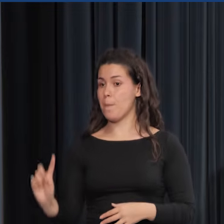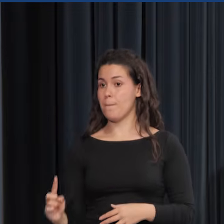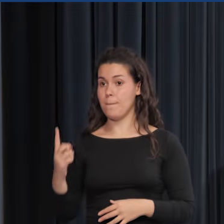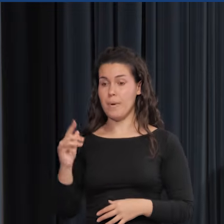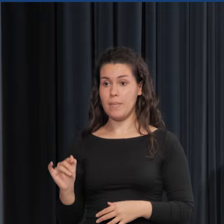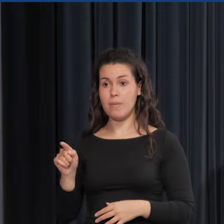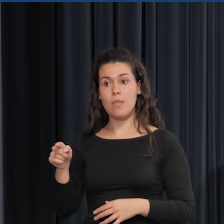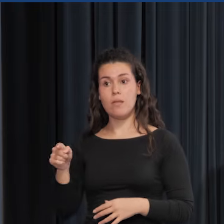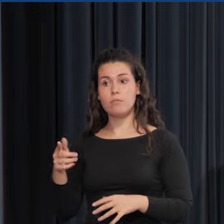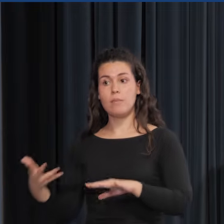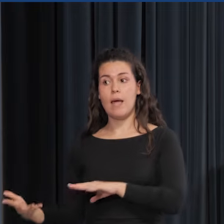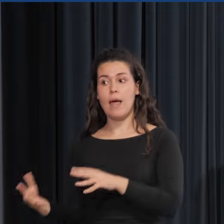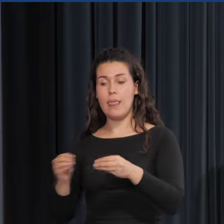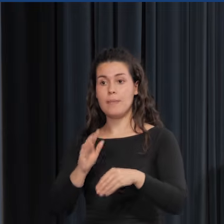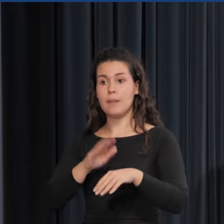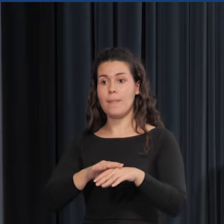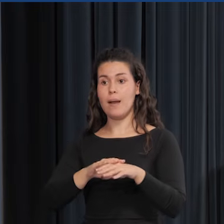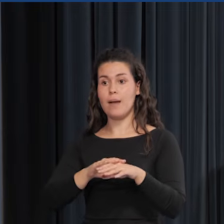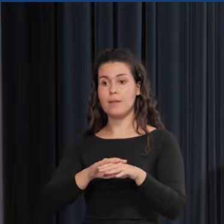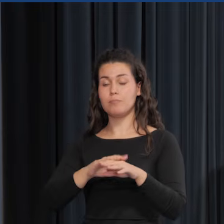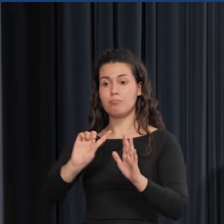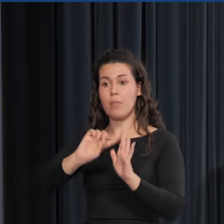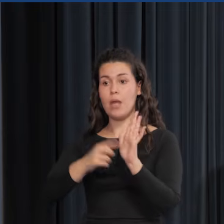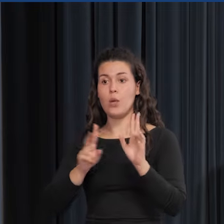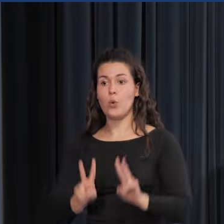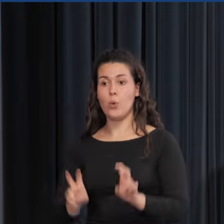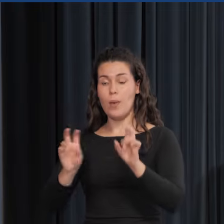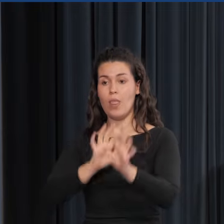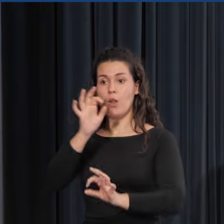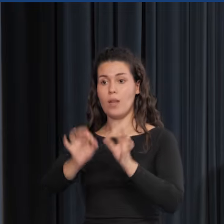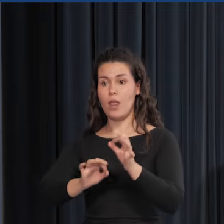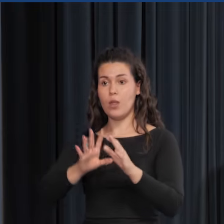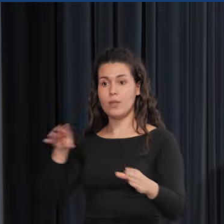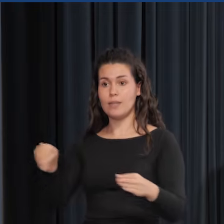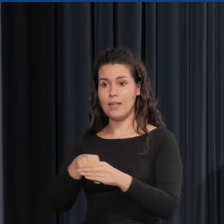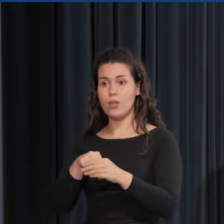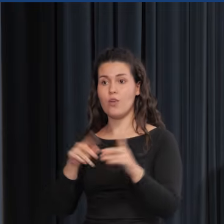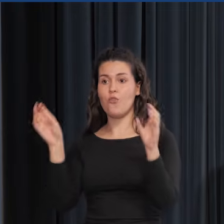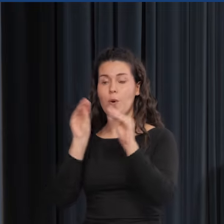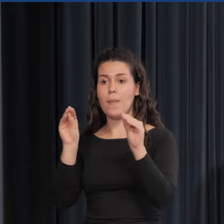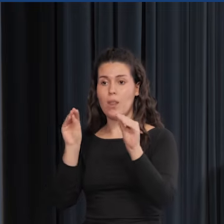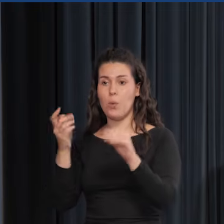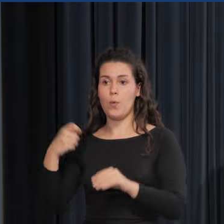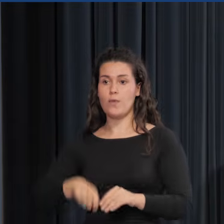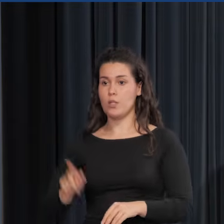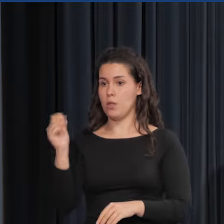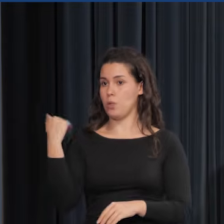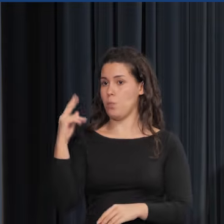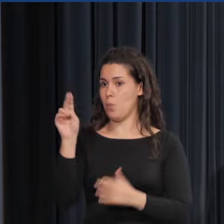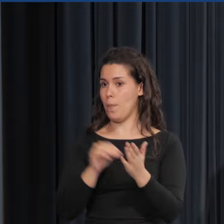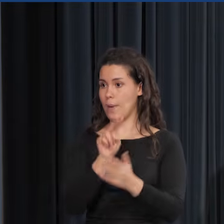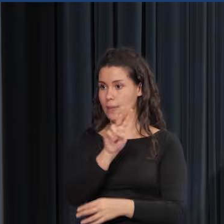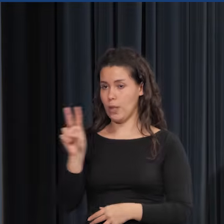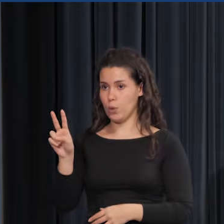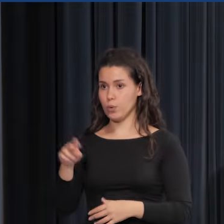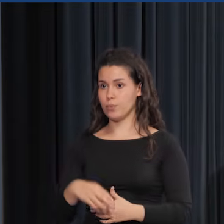se adapta a la nueva Ley de Ordenación e Integración de la Formación Profesional del año 2022,